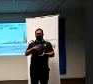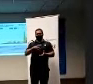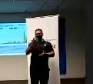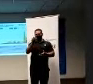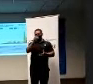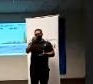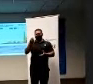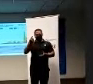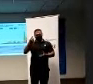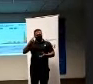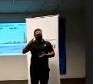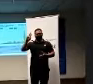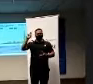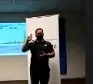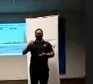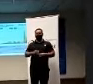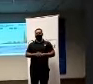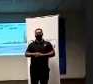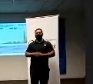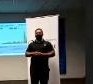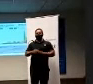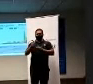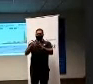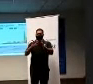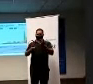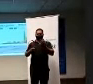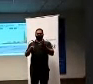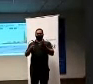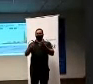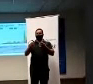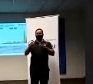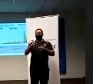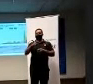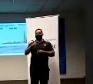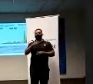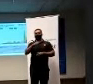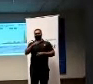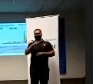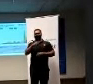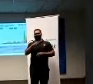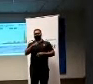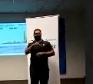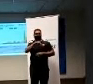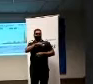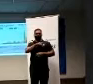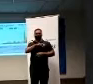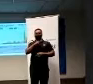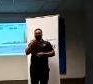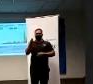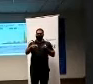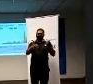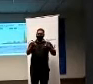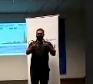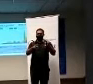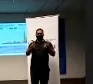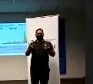470.000.829.745 casos. De esto, ya se tienen registrados aproximadamente 6 millones, que da una tasa